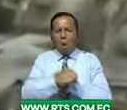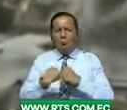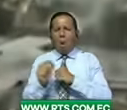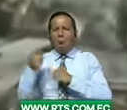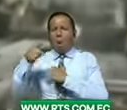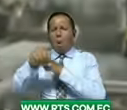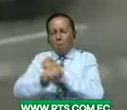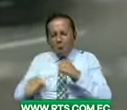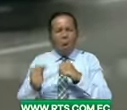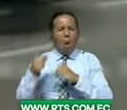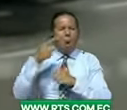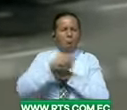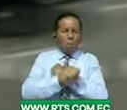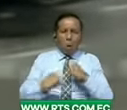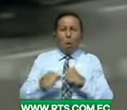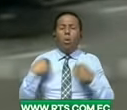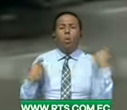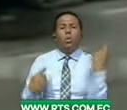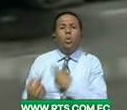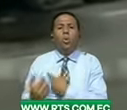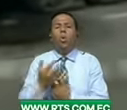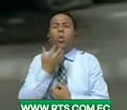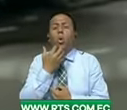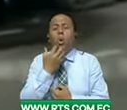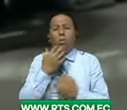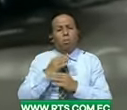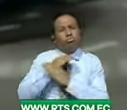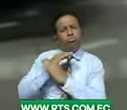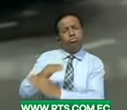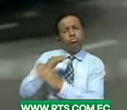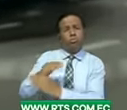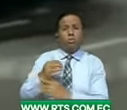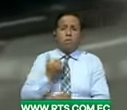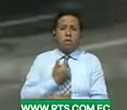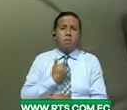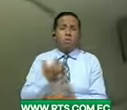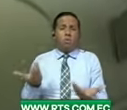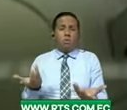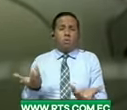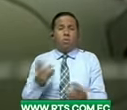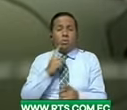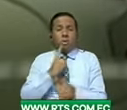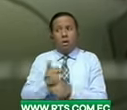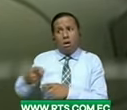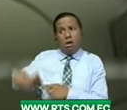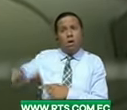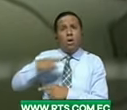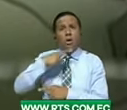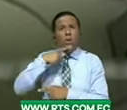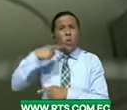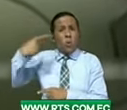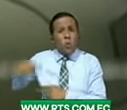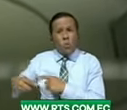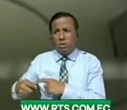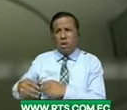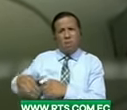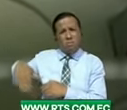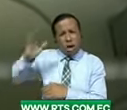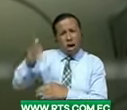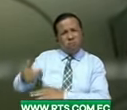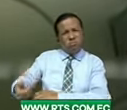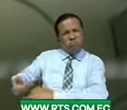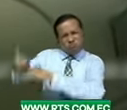estábamos defendiendo nuestro país solos, tal como lo hicimos ayer. Las fuerzas más poderosas del mundo solo miran de lejos.